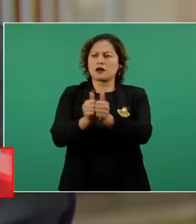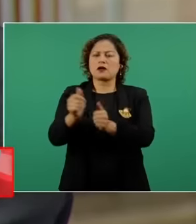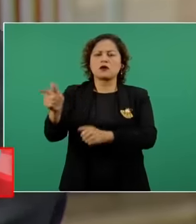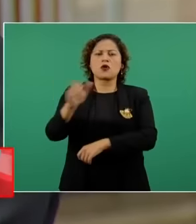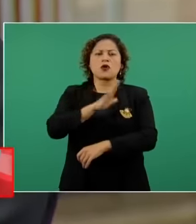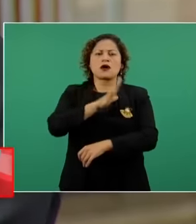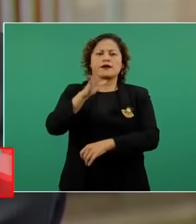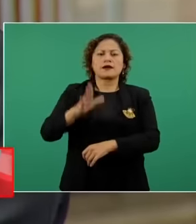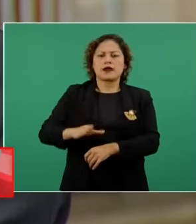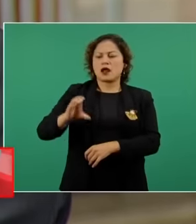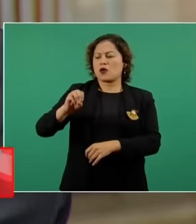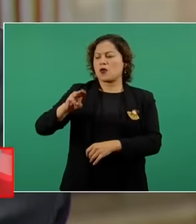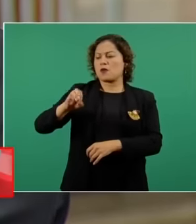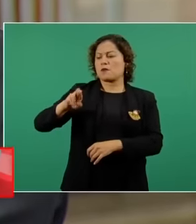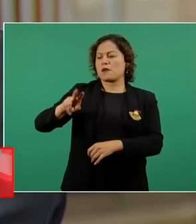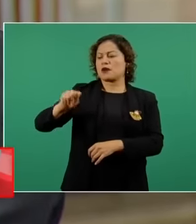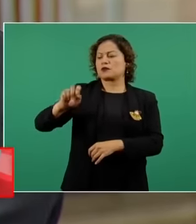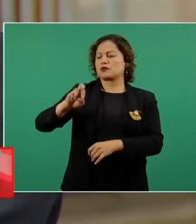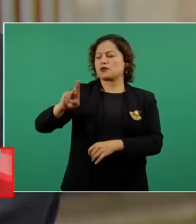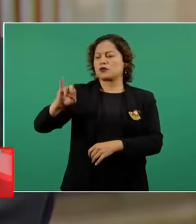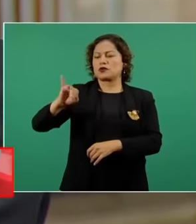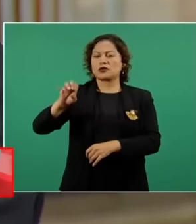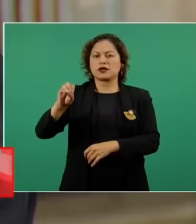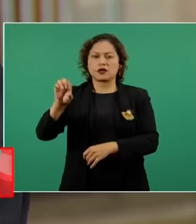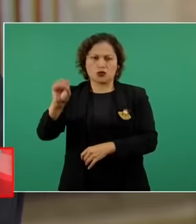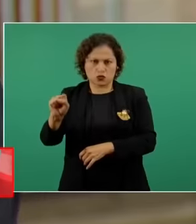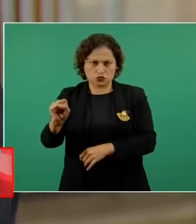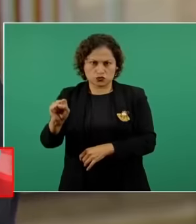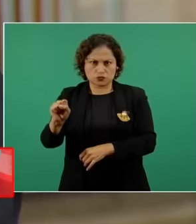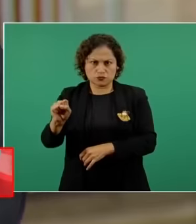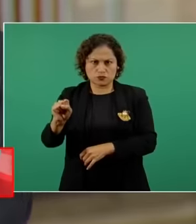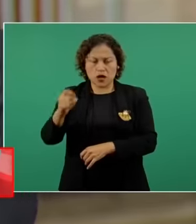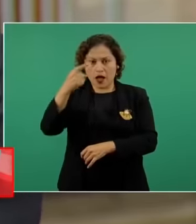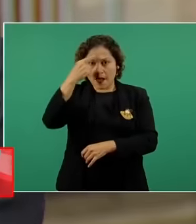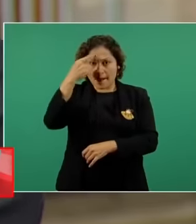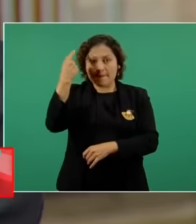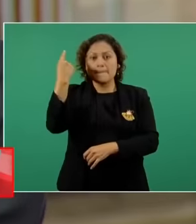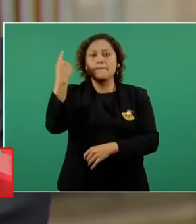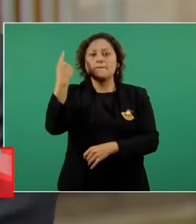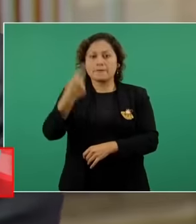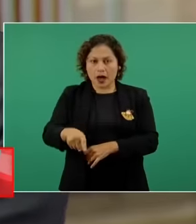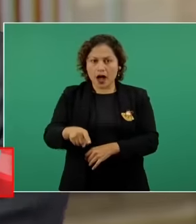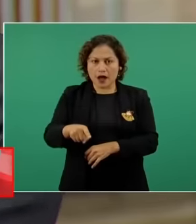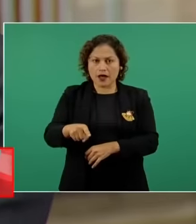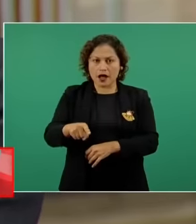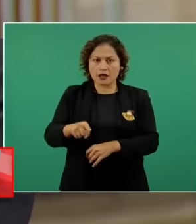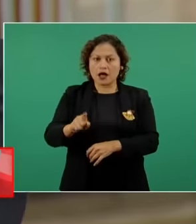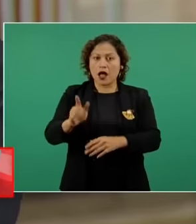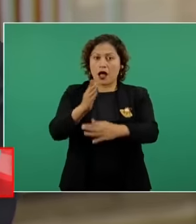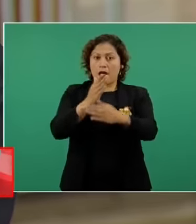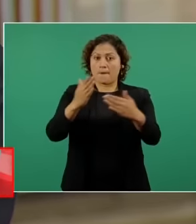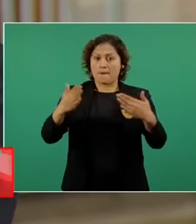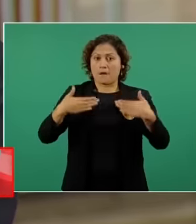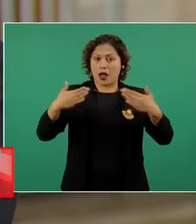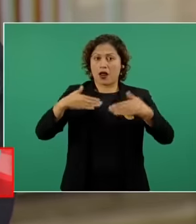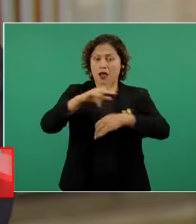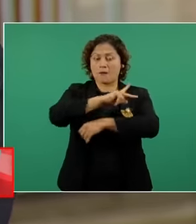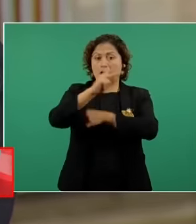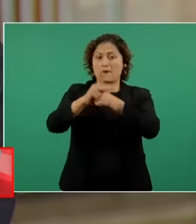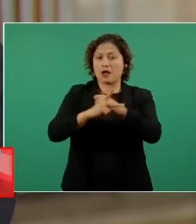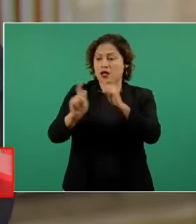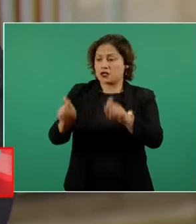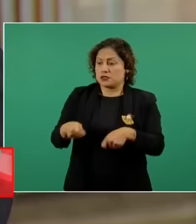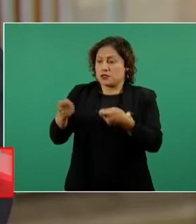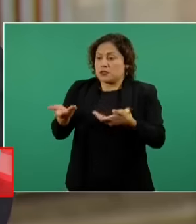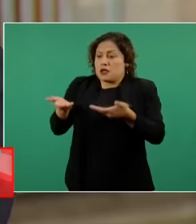Omar Torrijos para devolverle a Panamá el canal y su